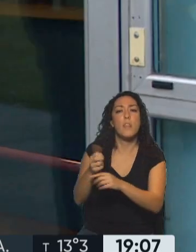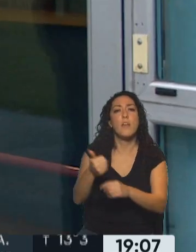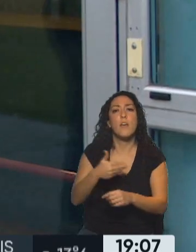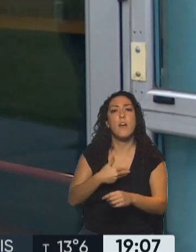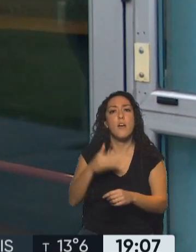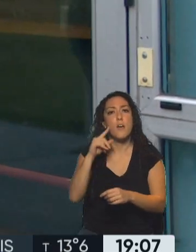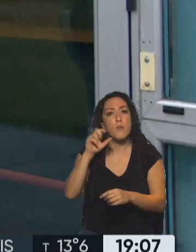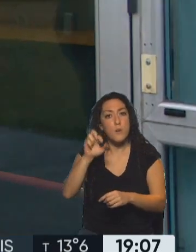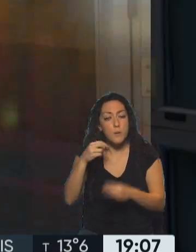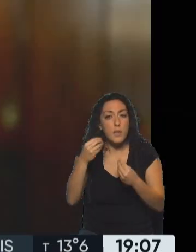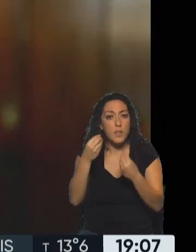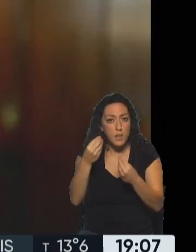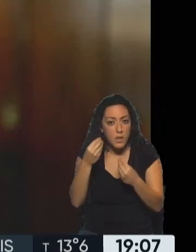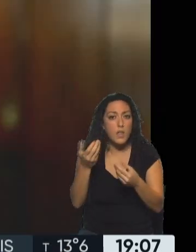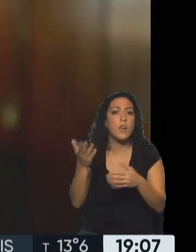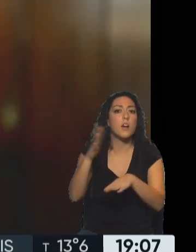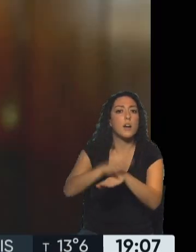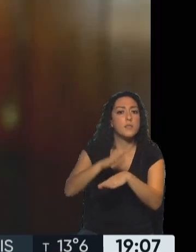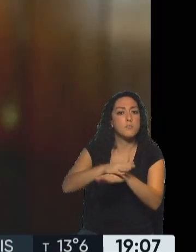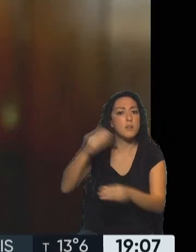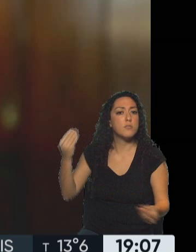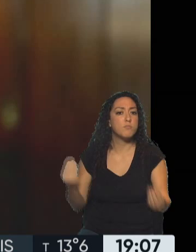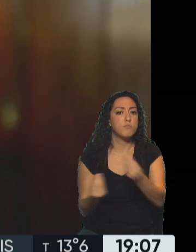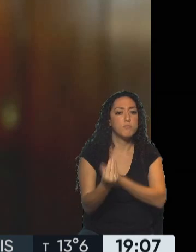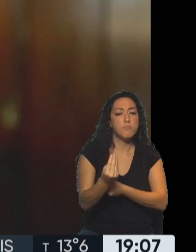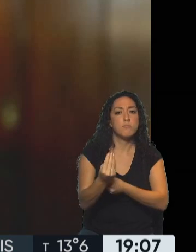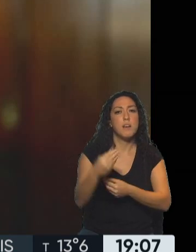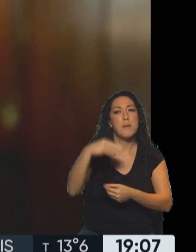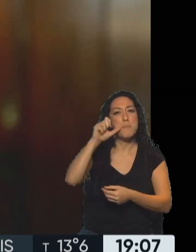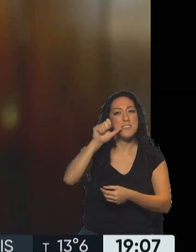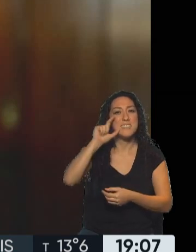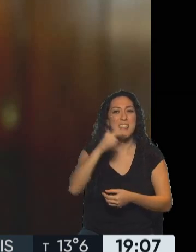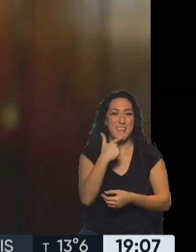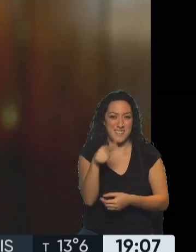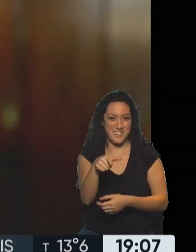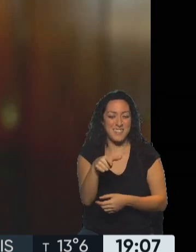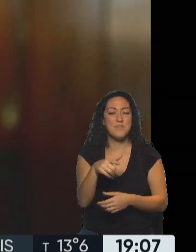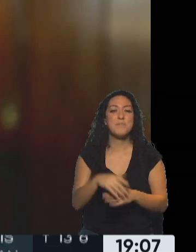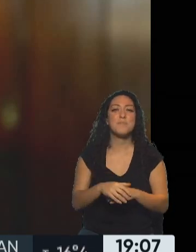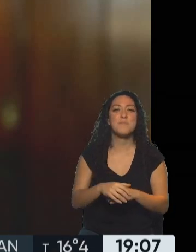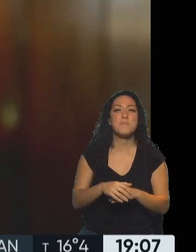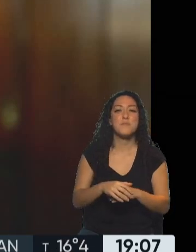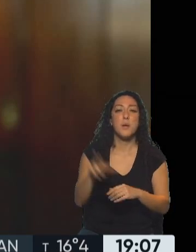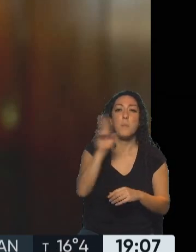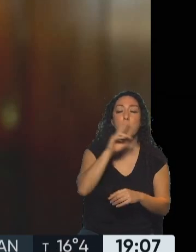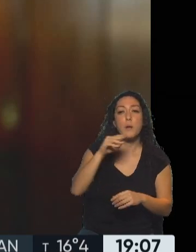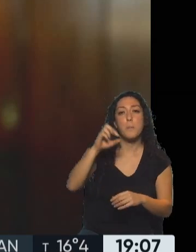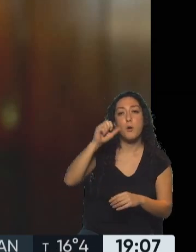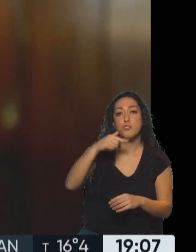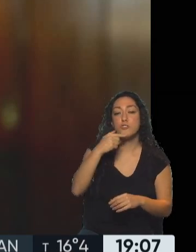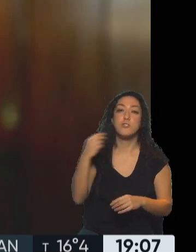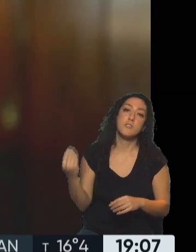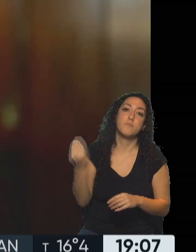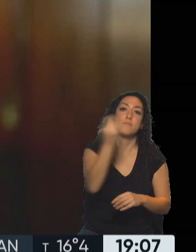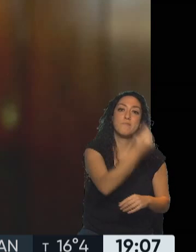cargo del organismo. Entonces, acá el reemplazo de Mercedes Marcó del PON. Se trata de Carlos